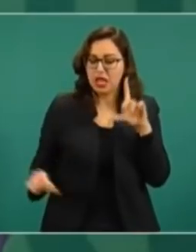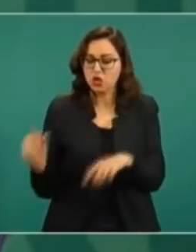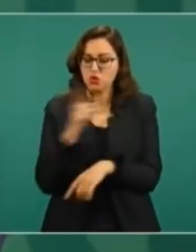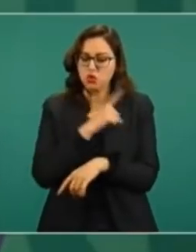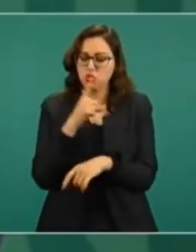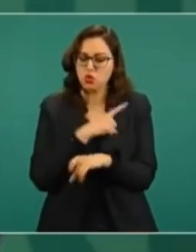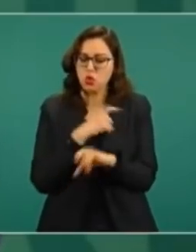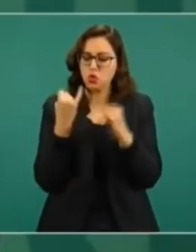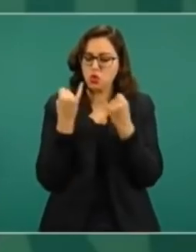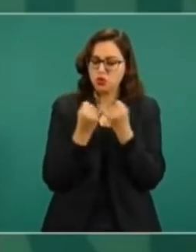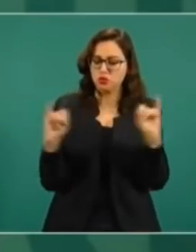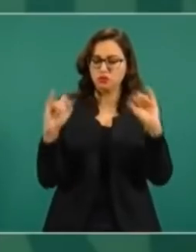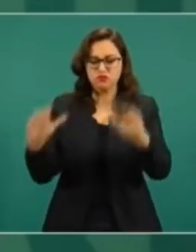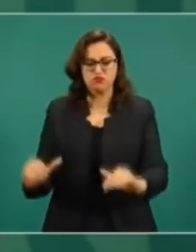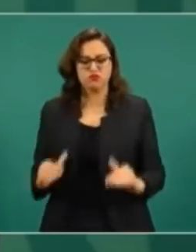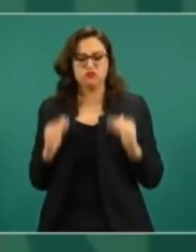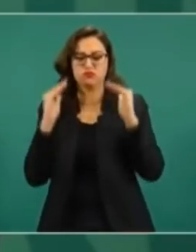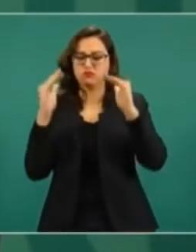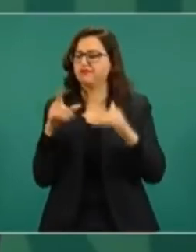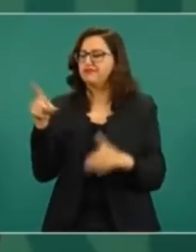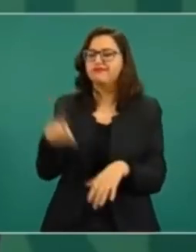haya soberanía,